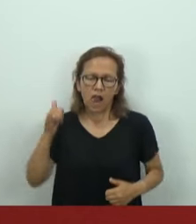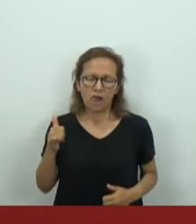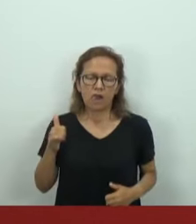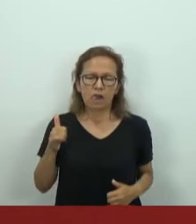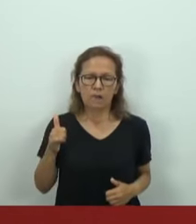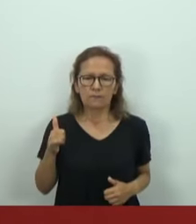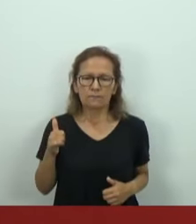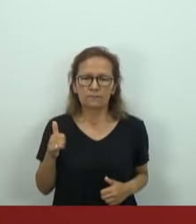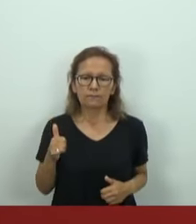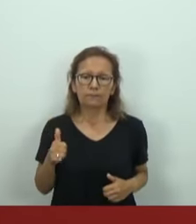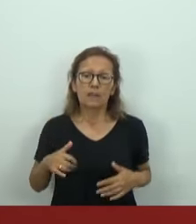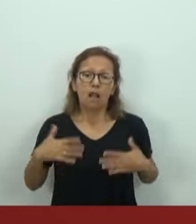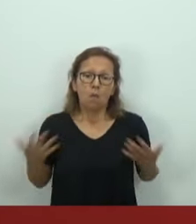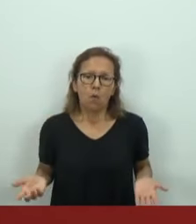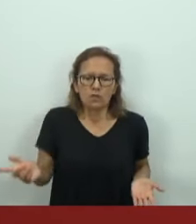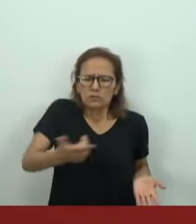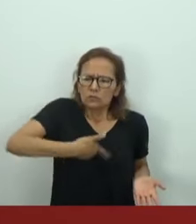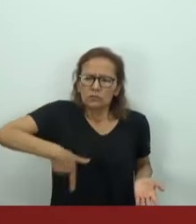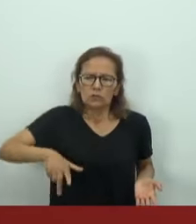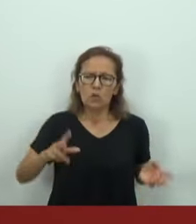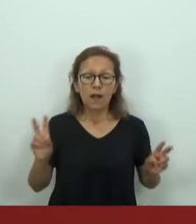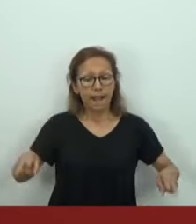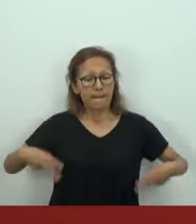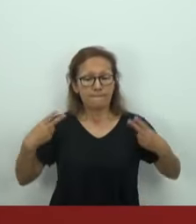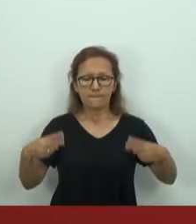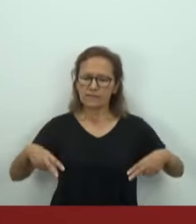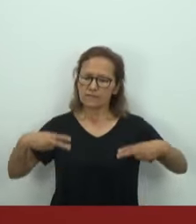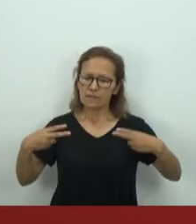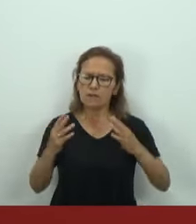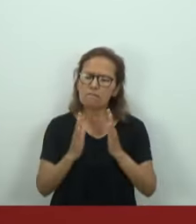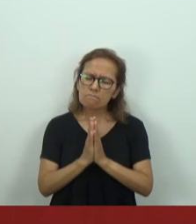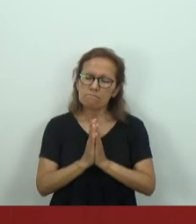celebrar la Santa Cena. Es tan importante.